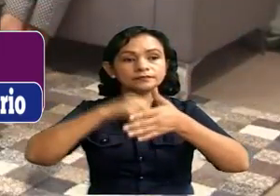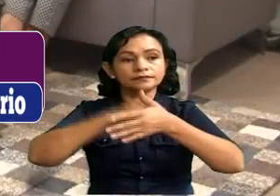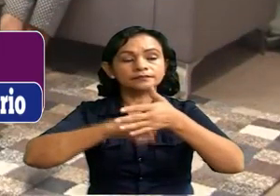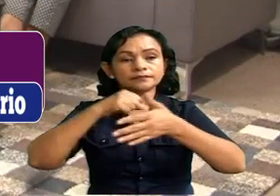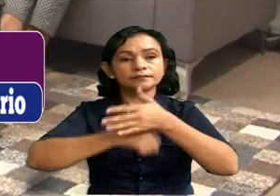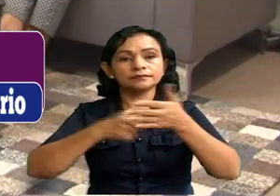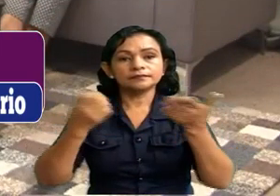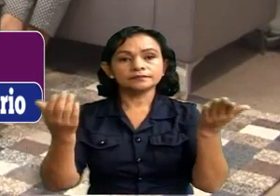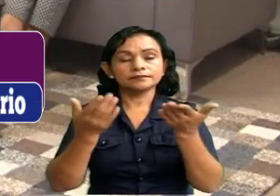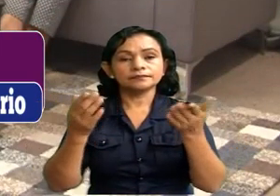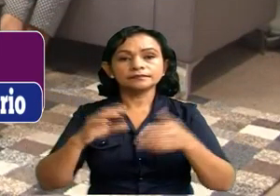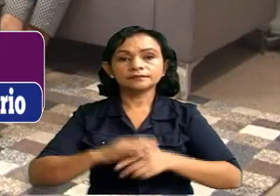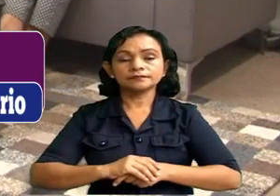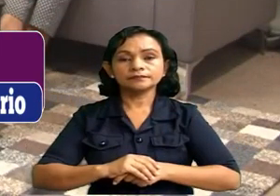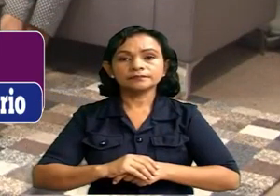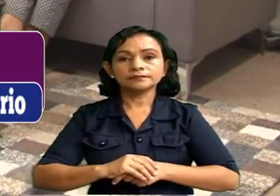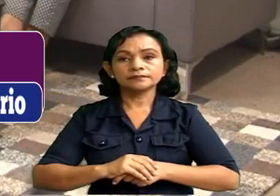grande,